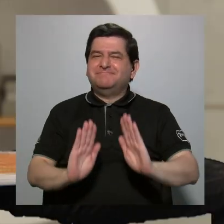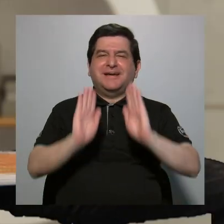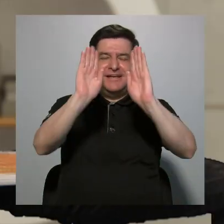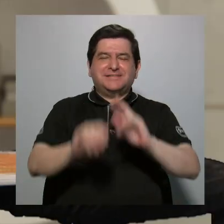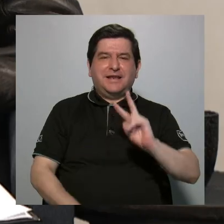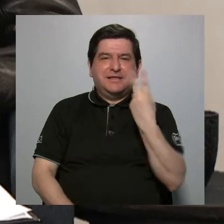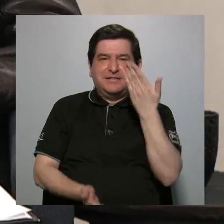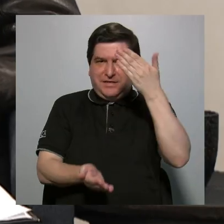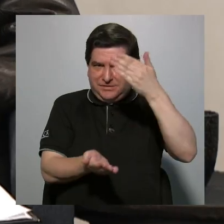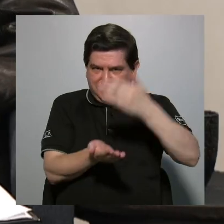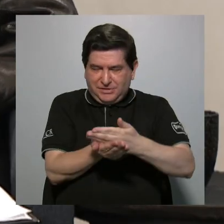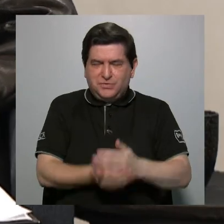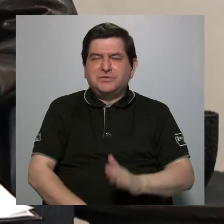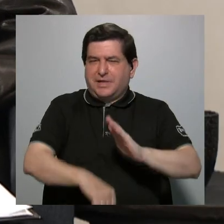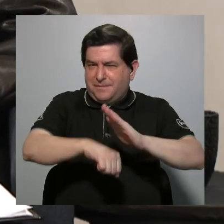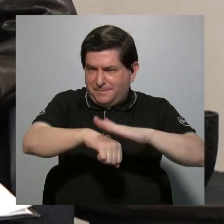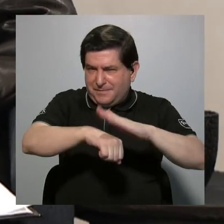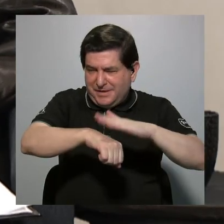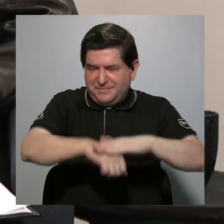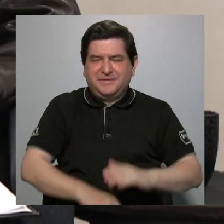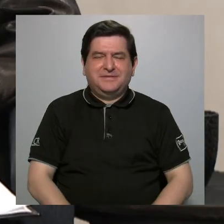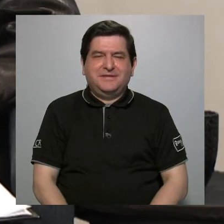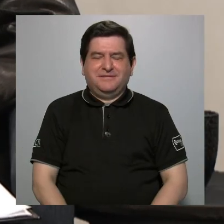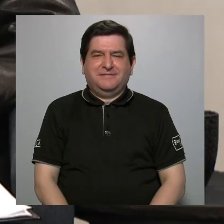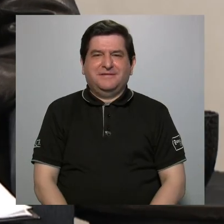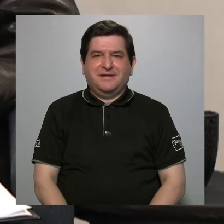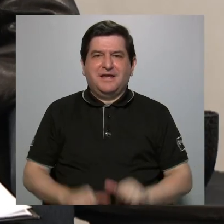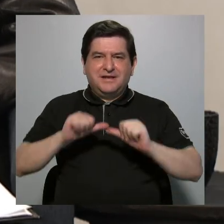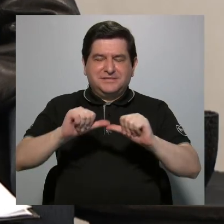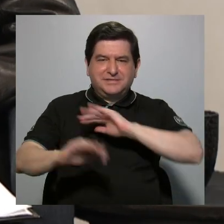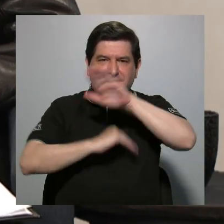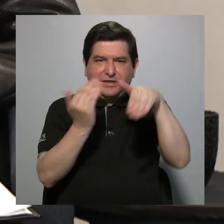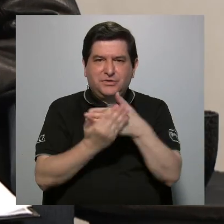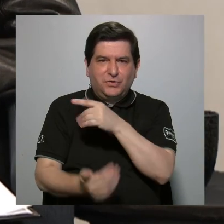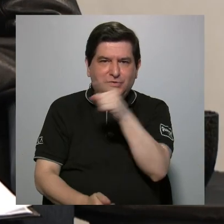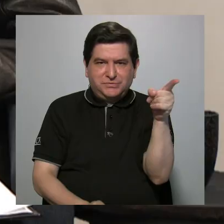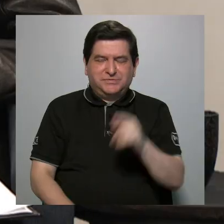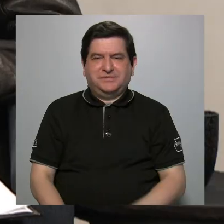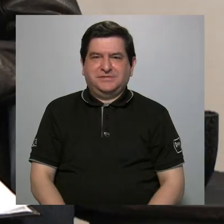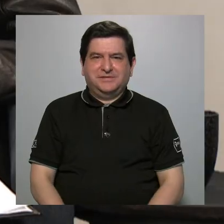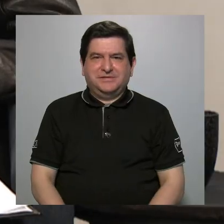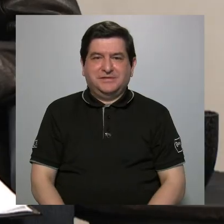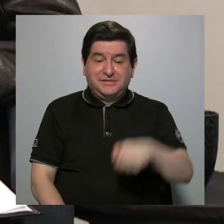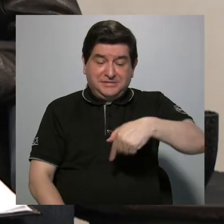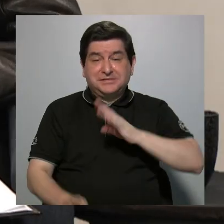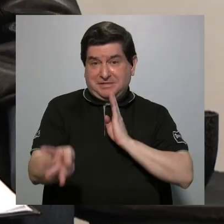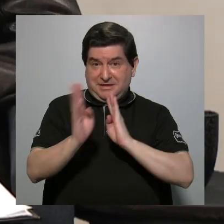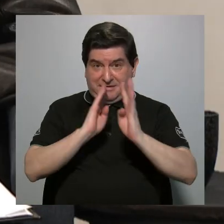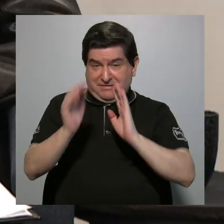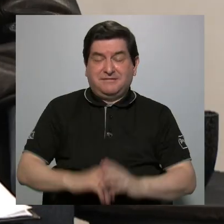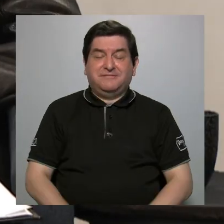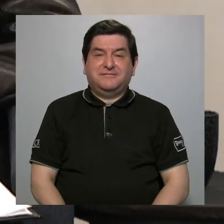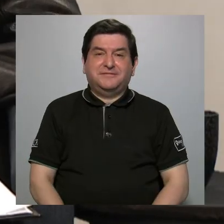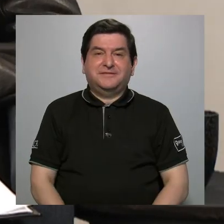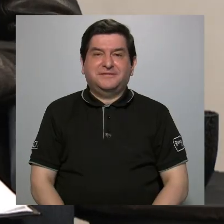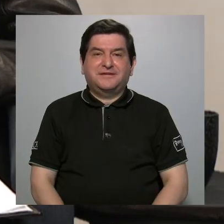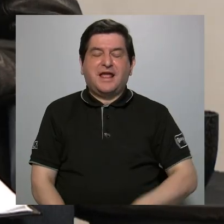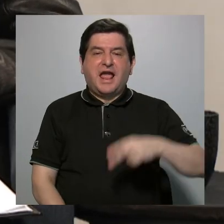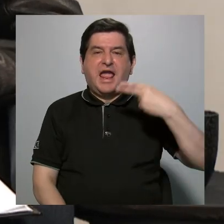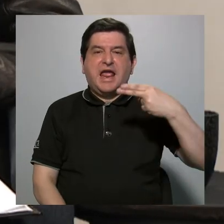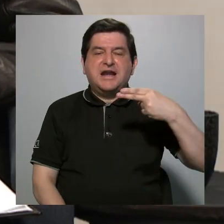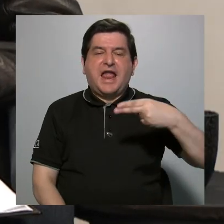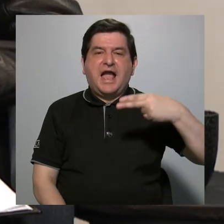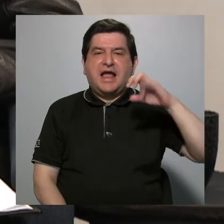Excelente. Hacemos una segunda pausa, si usted me lo permite, don Hernán. Ya regresamos con ustedes. Estamos hablando